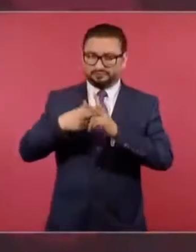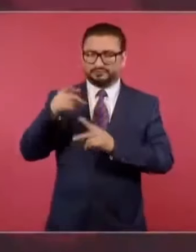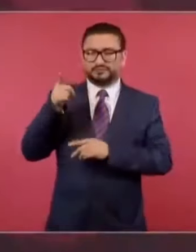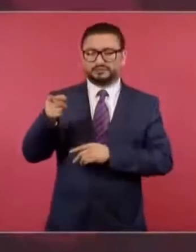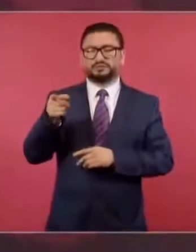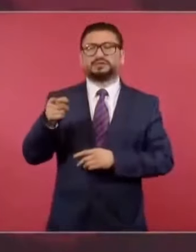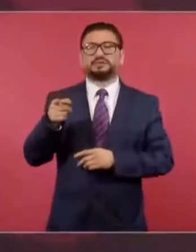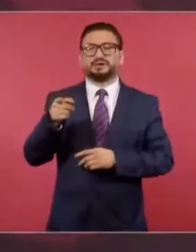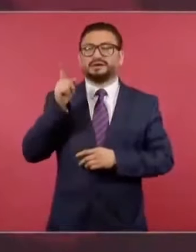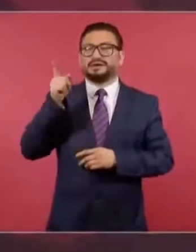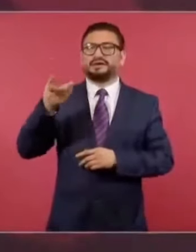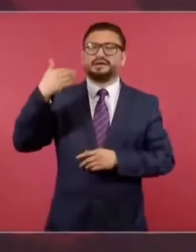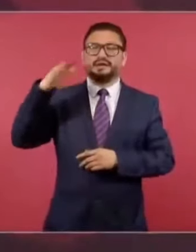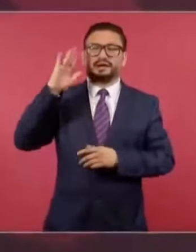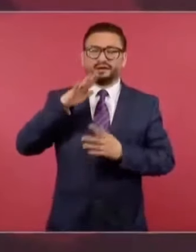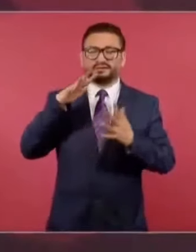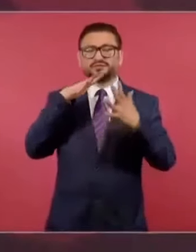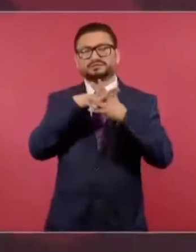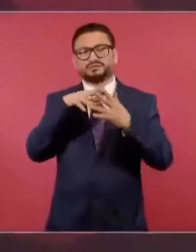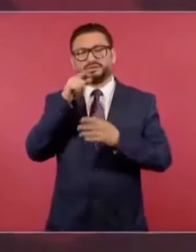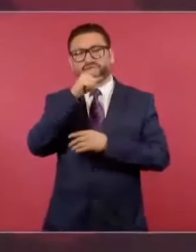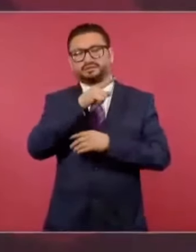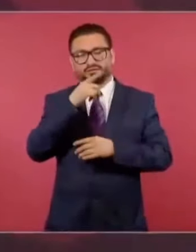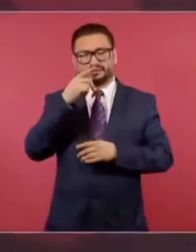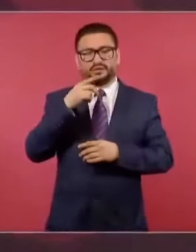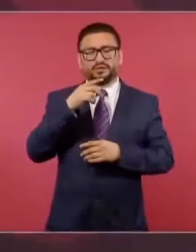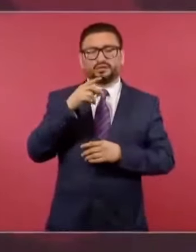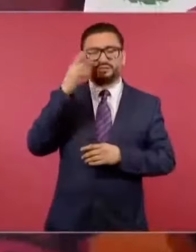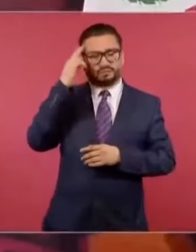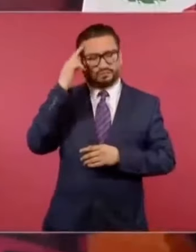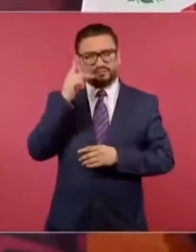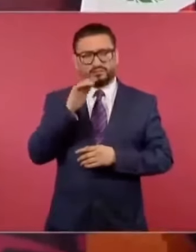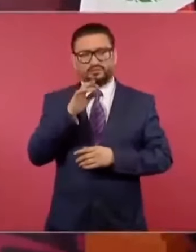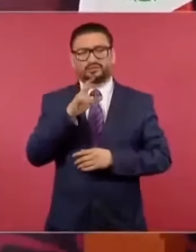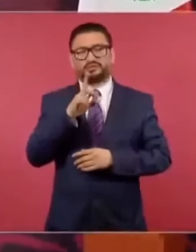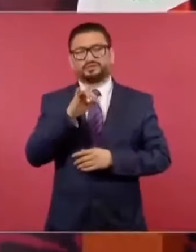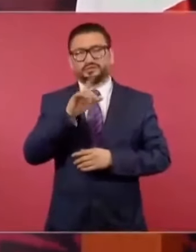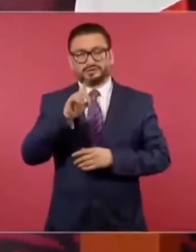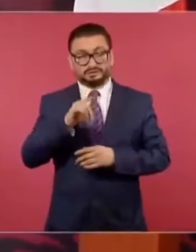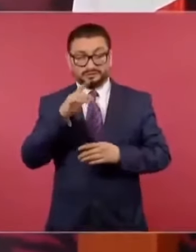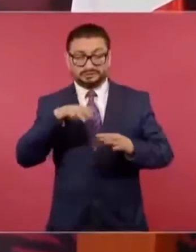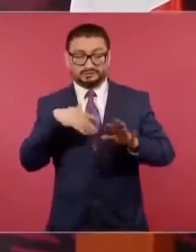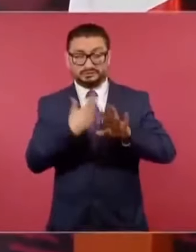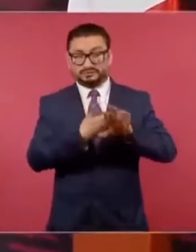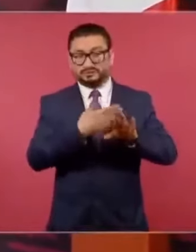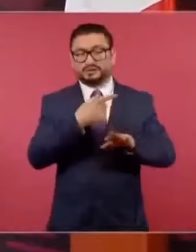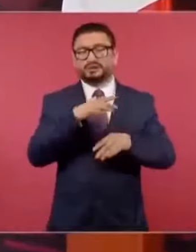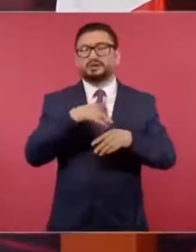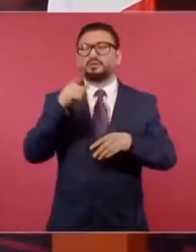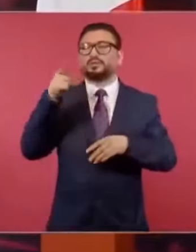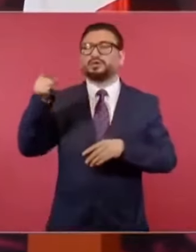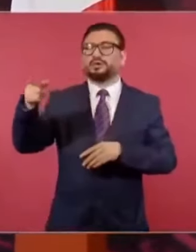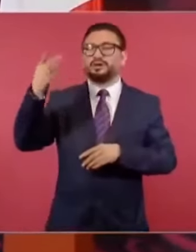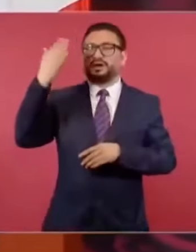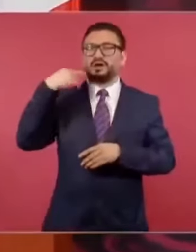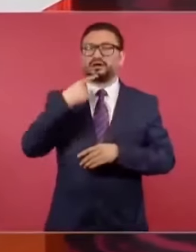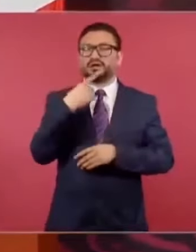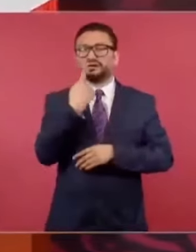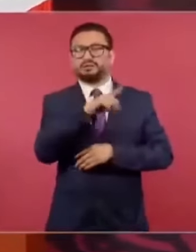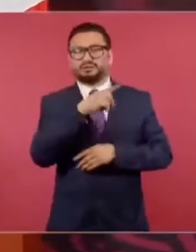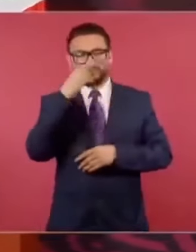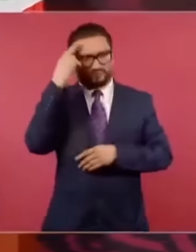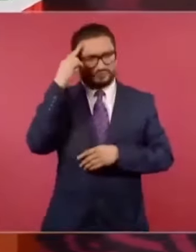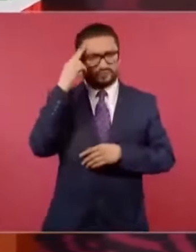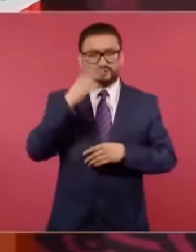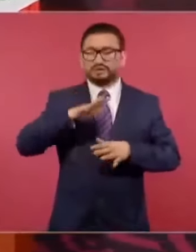luchó en contra de Porfirio Díaz un Revolucionario que lanzó una proclama en contra de Porfirio Díaz